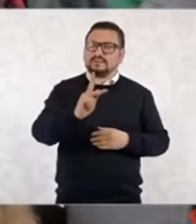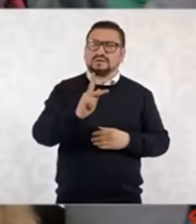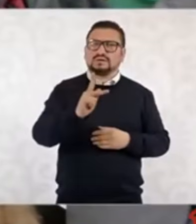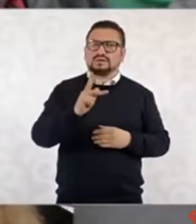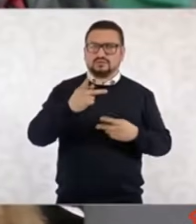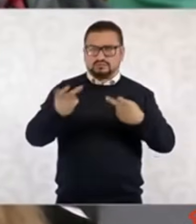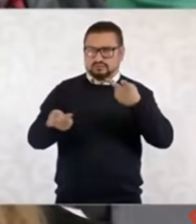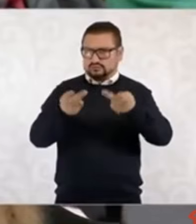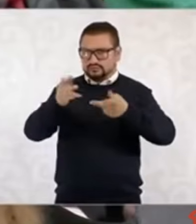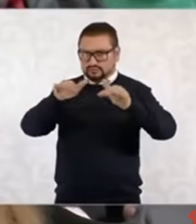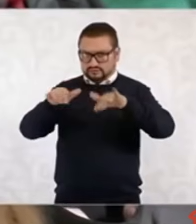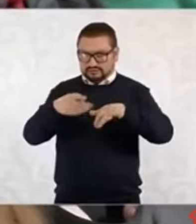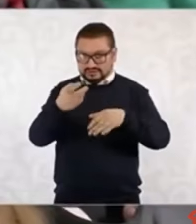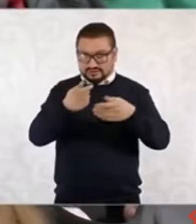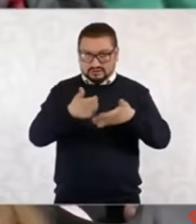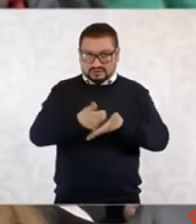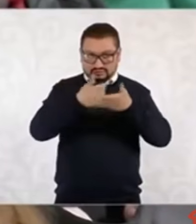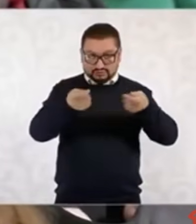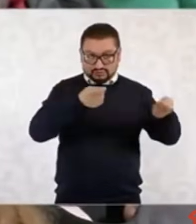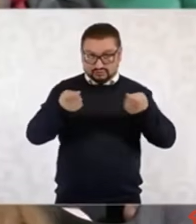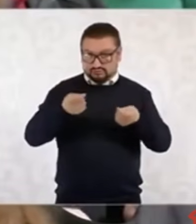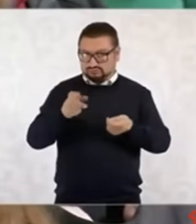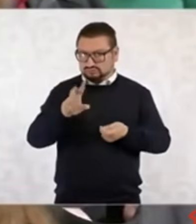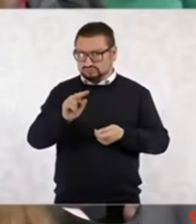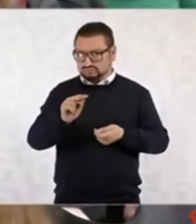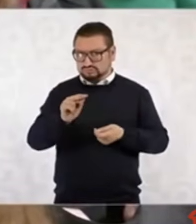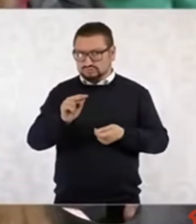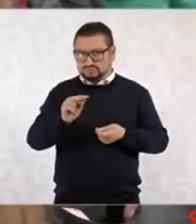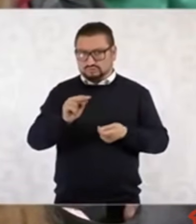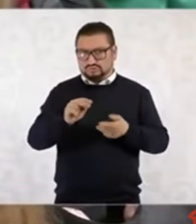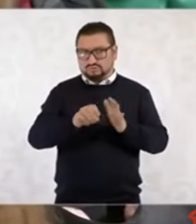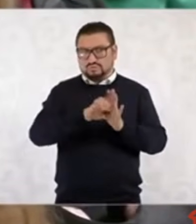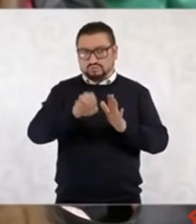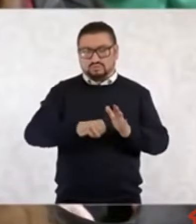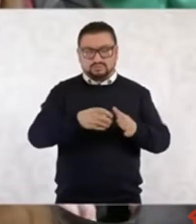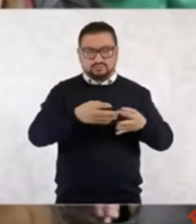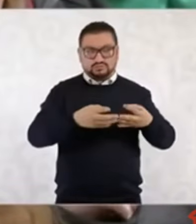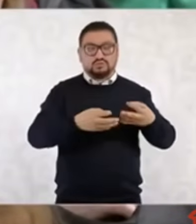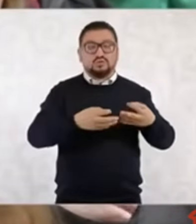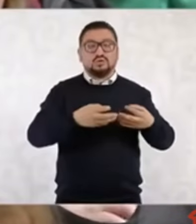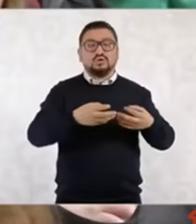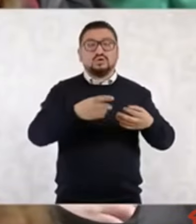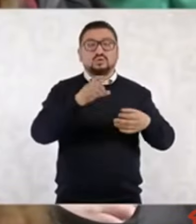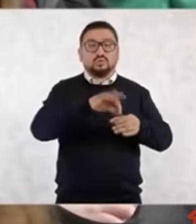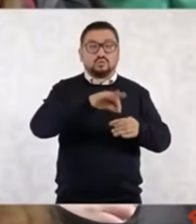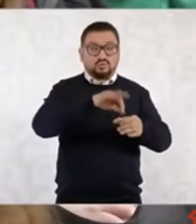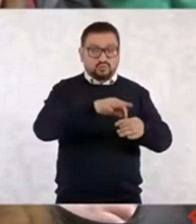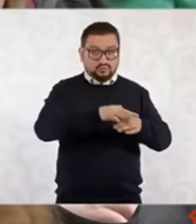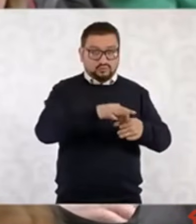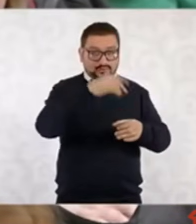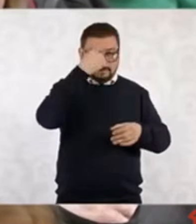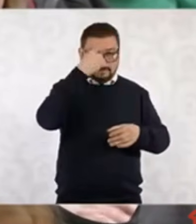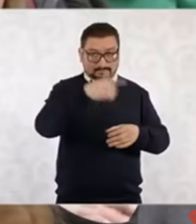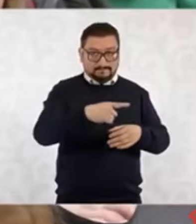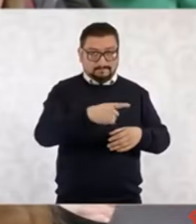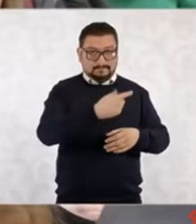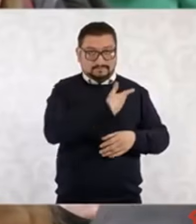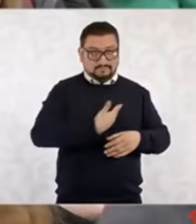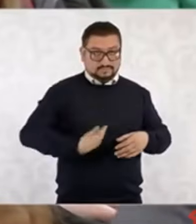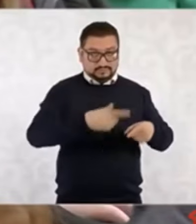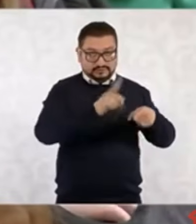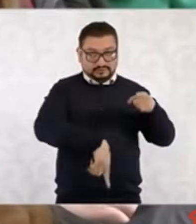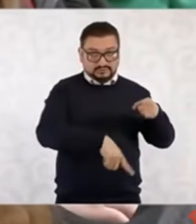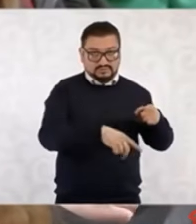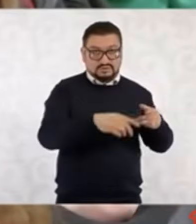de control para, como existe la revocación de mandato en el caso de los jueces. Es decir,